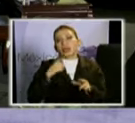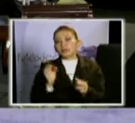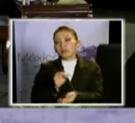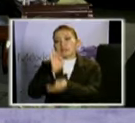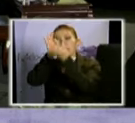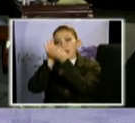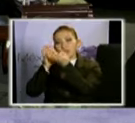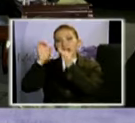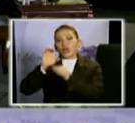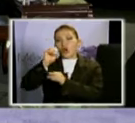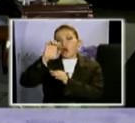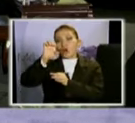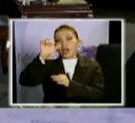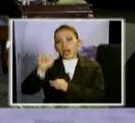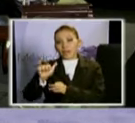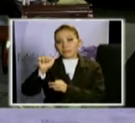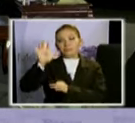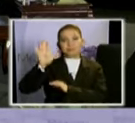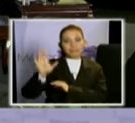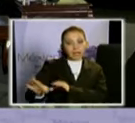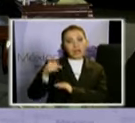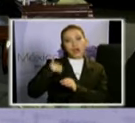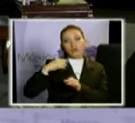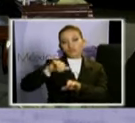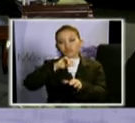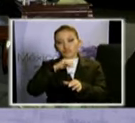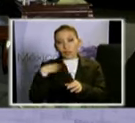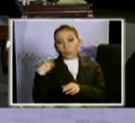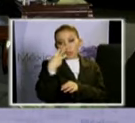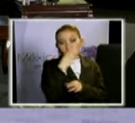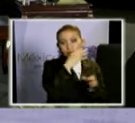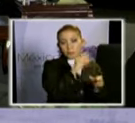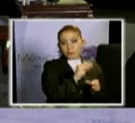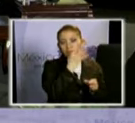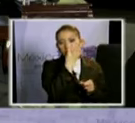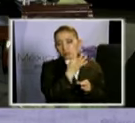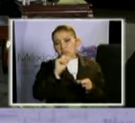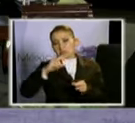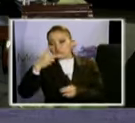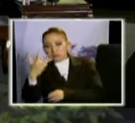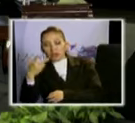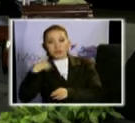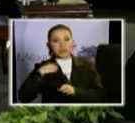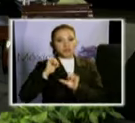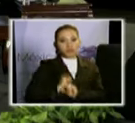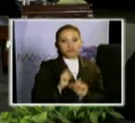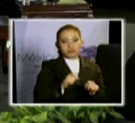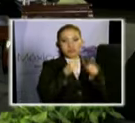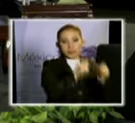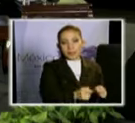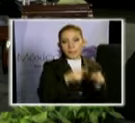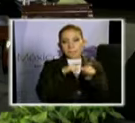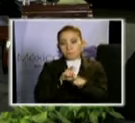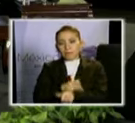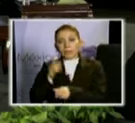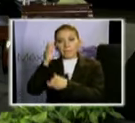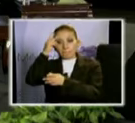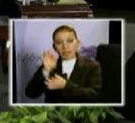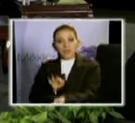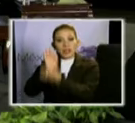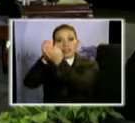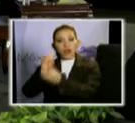la Organización de los Estados Americanos, la OEA, con sede en Washington 94-98 y comisionado a la Misión Permanente de México